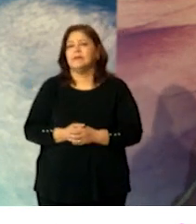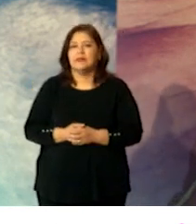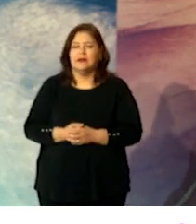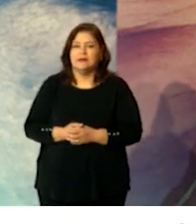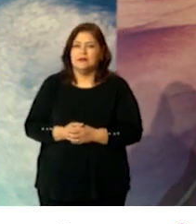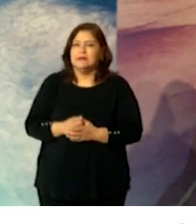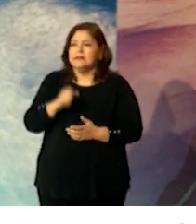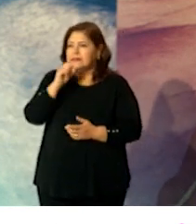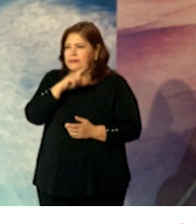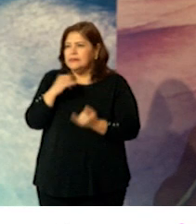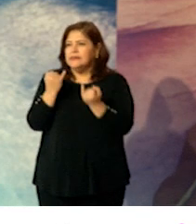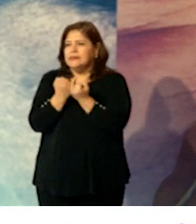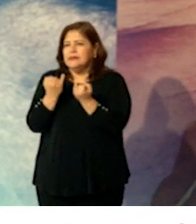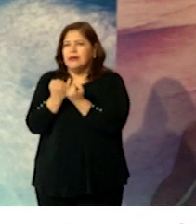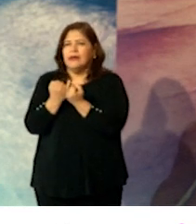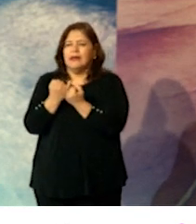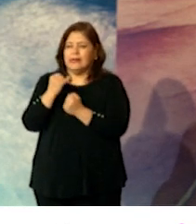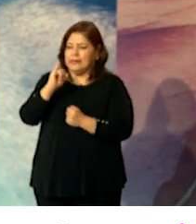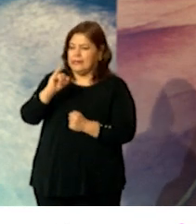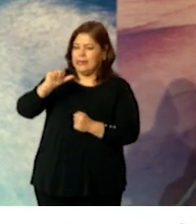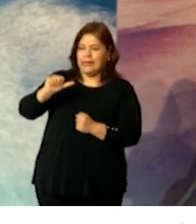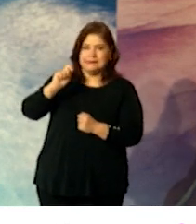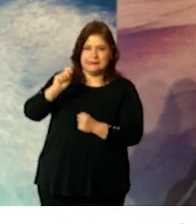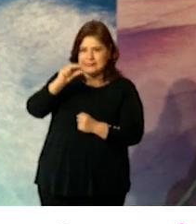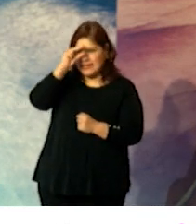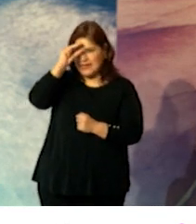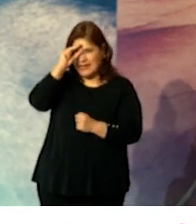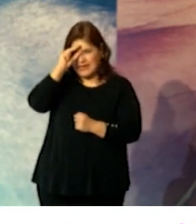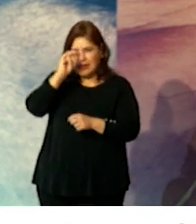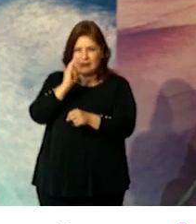la irrupción de la inteligencia artificial. Y ayer lo decía